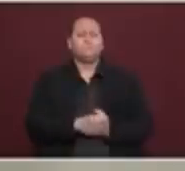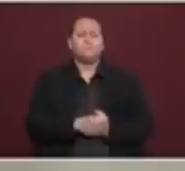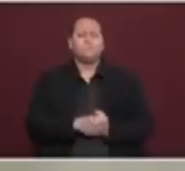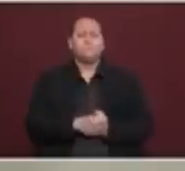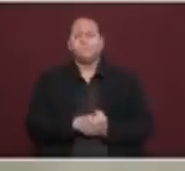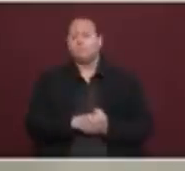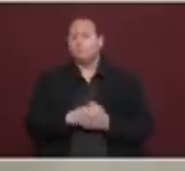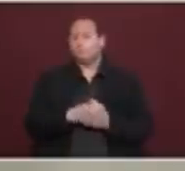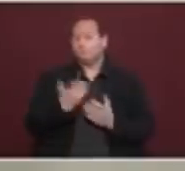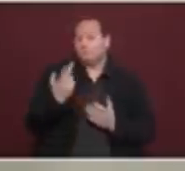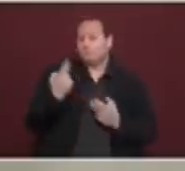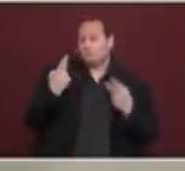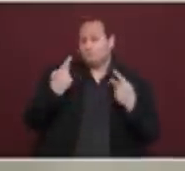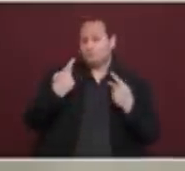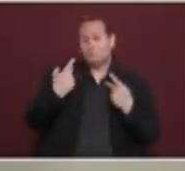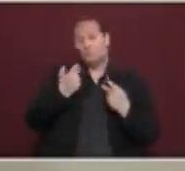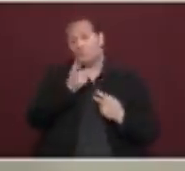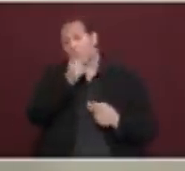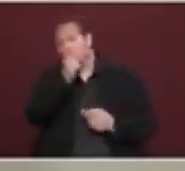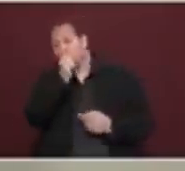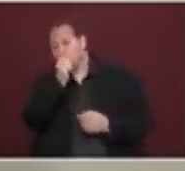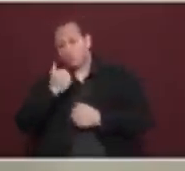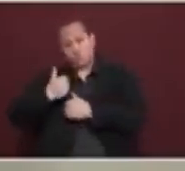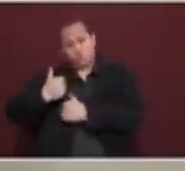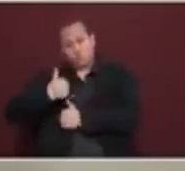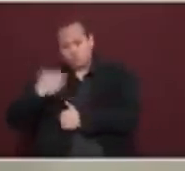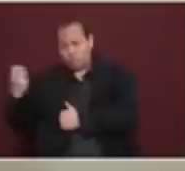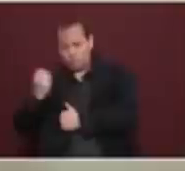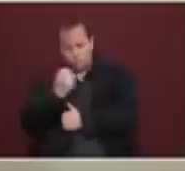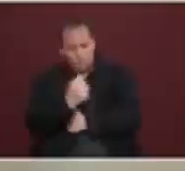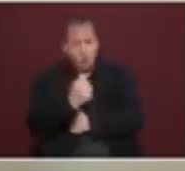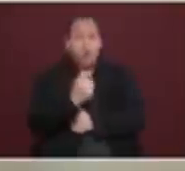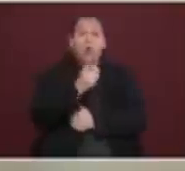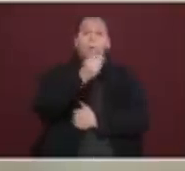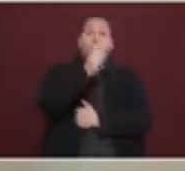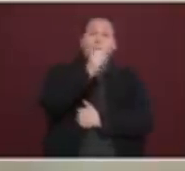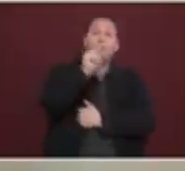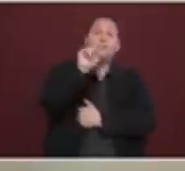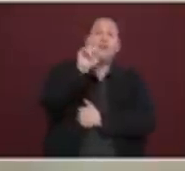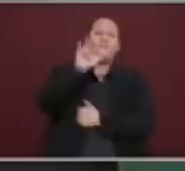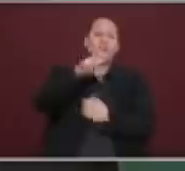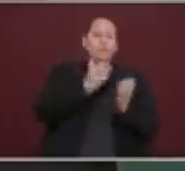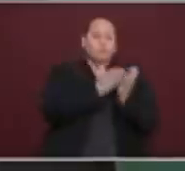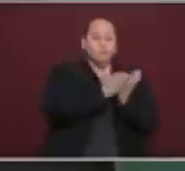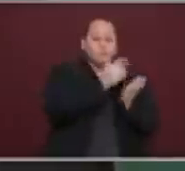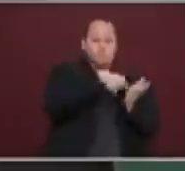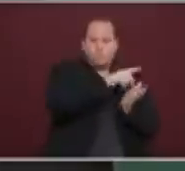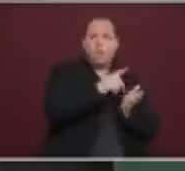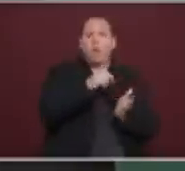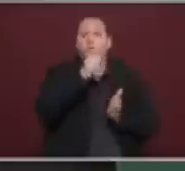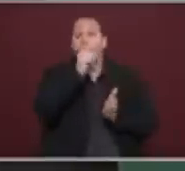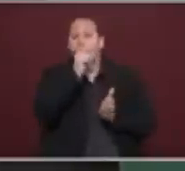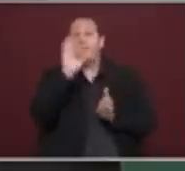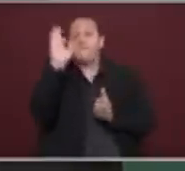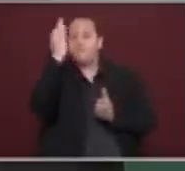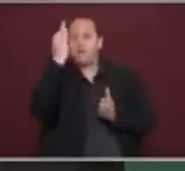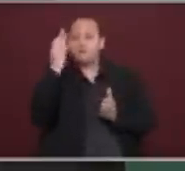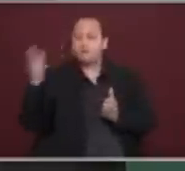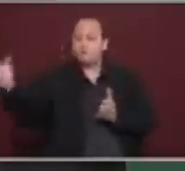elementos de la policía militar de la policía naval y de la policía federal